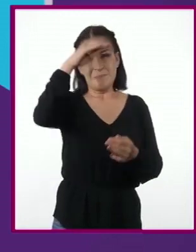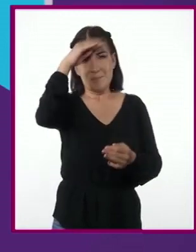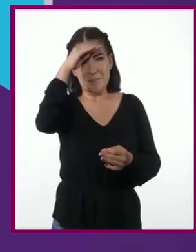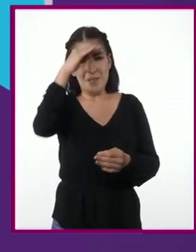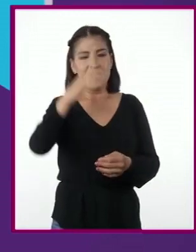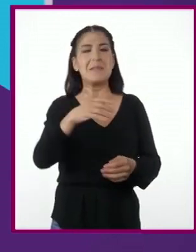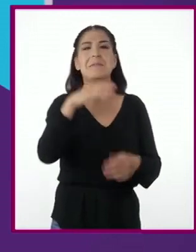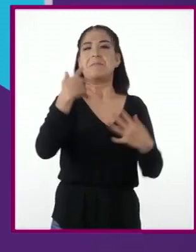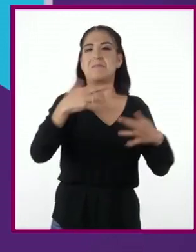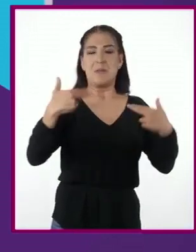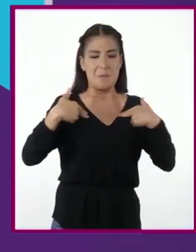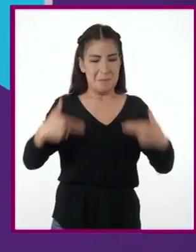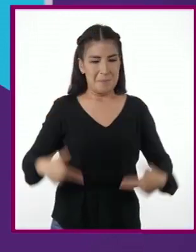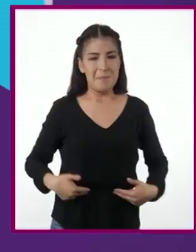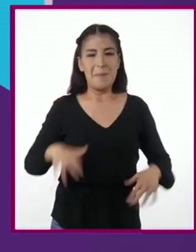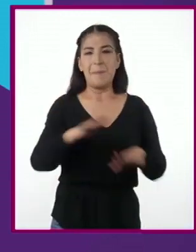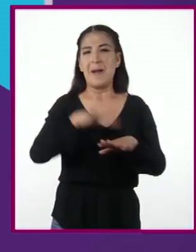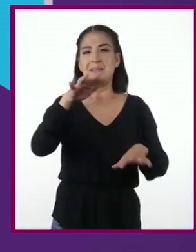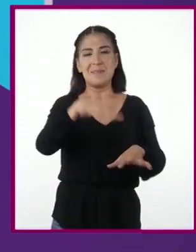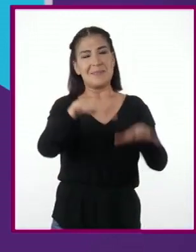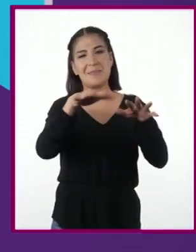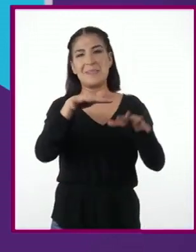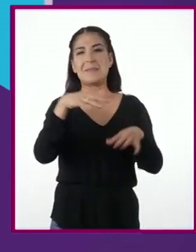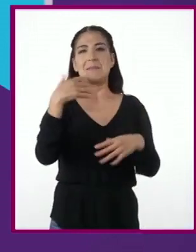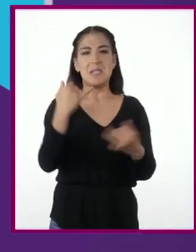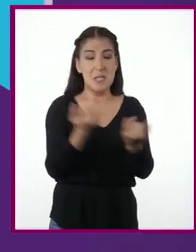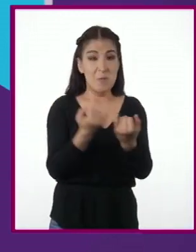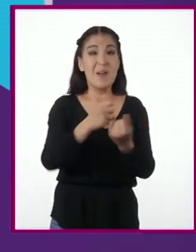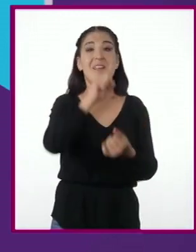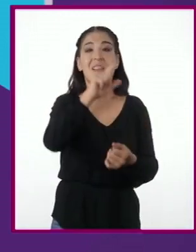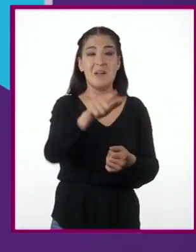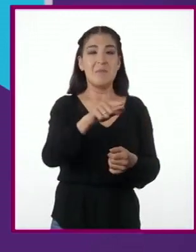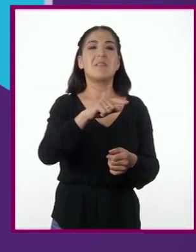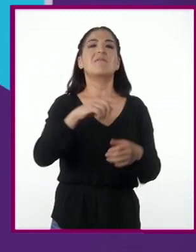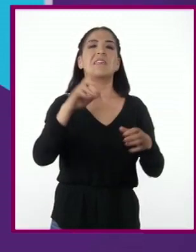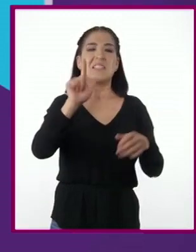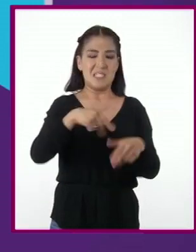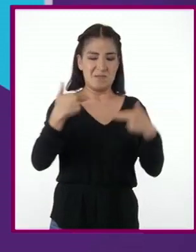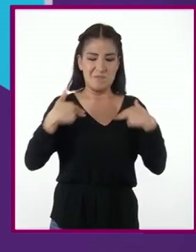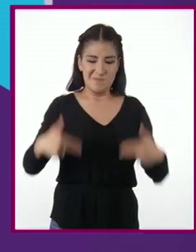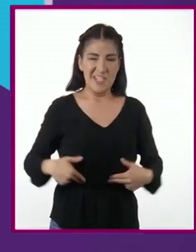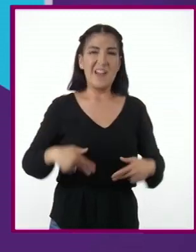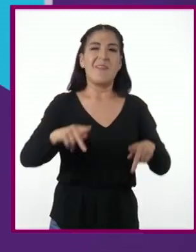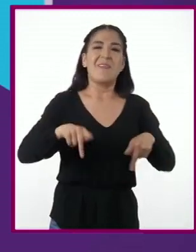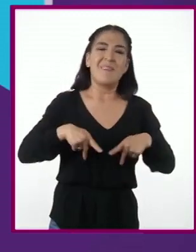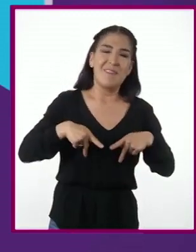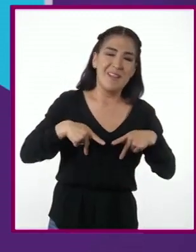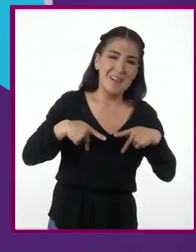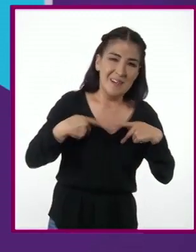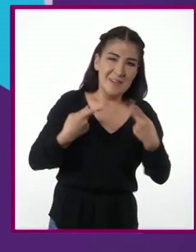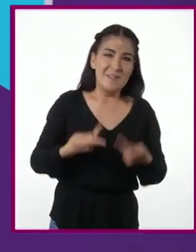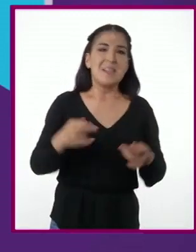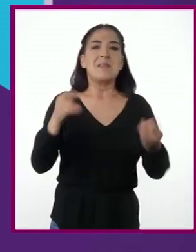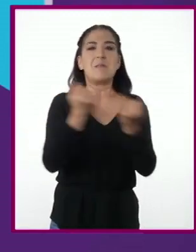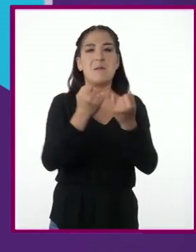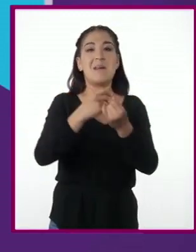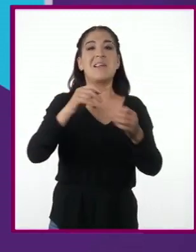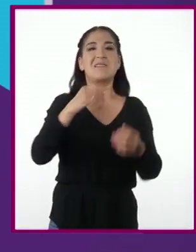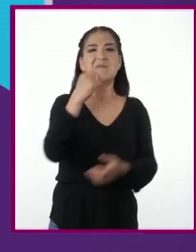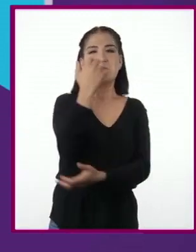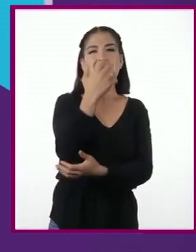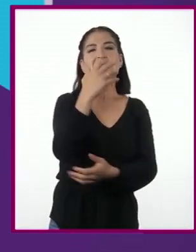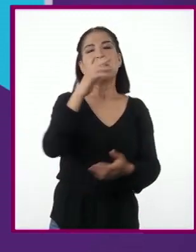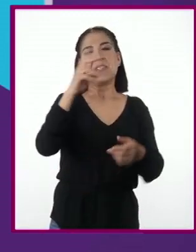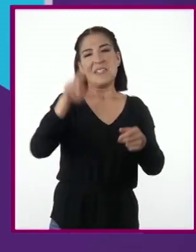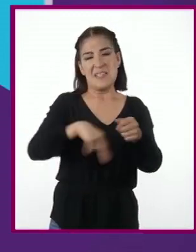creación, pero también una criatura de gran debilidad física. Ante las fuerzas de la naturaleza se